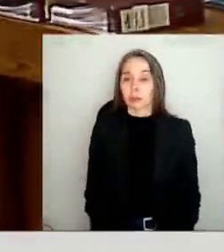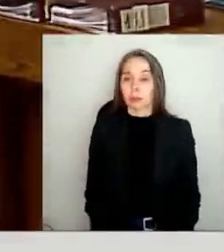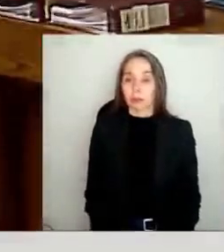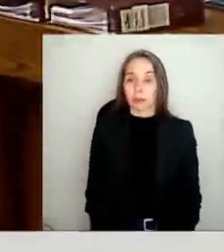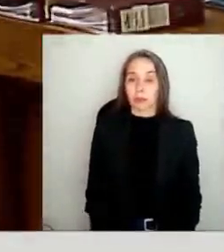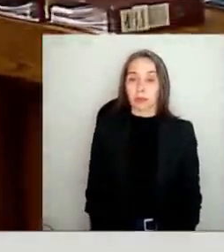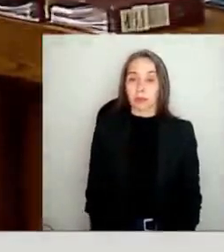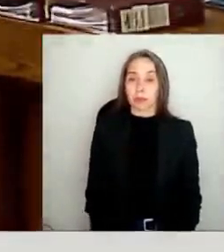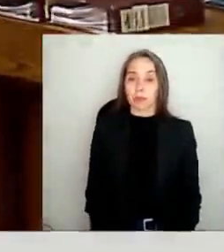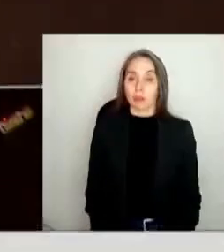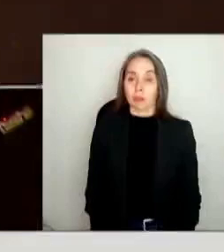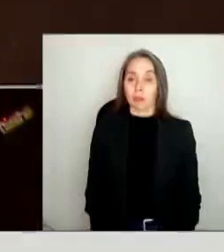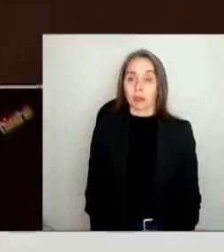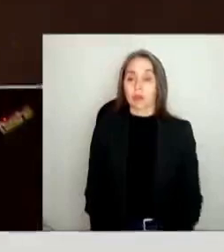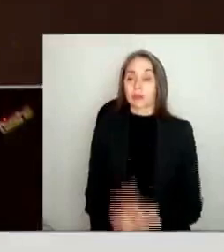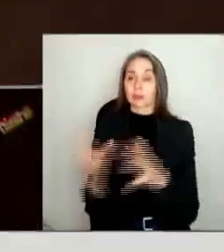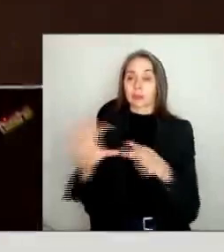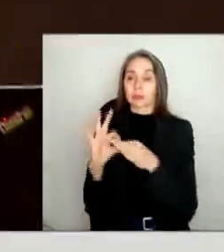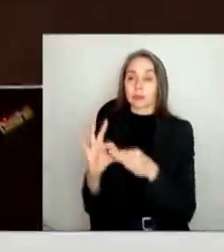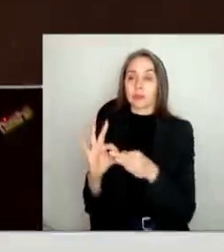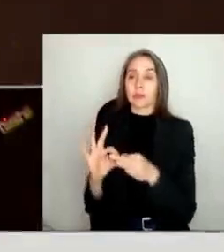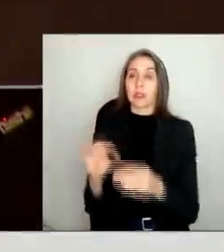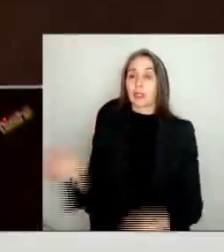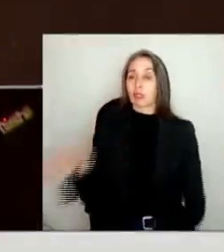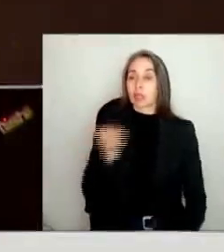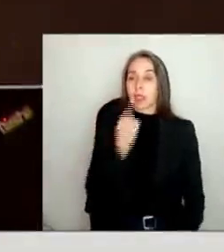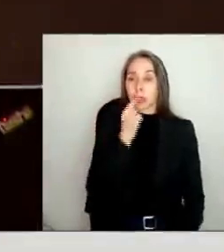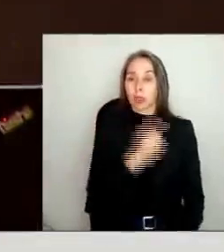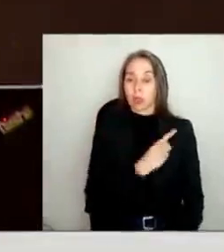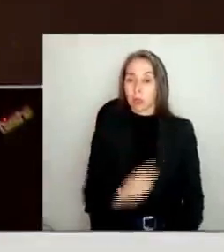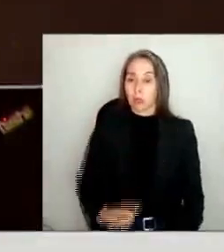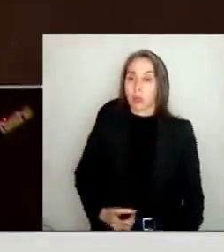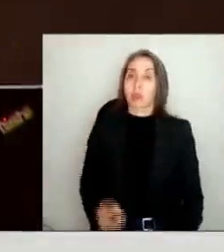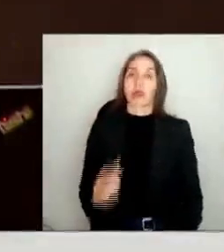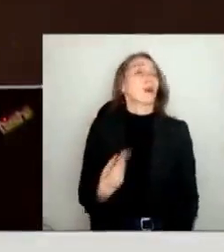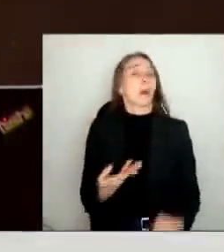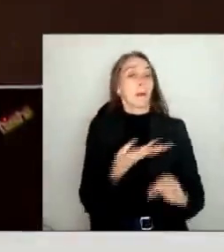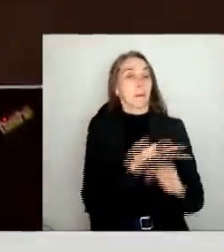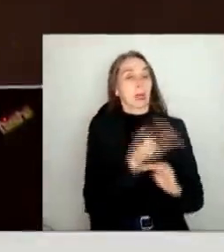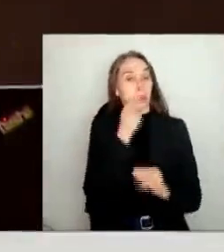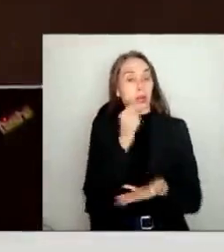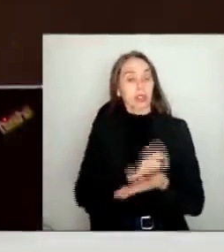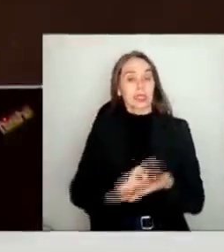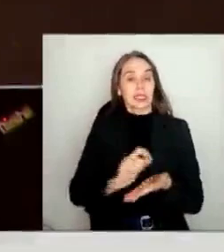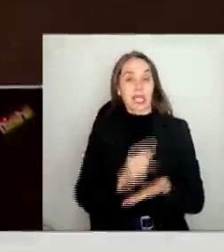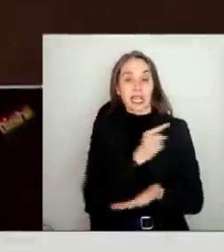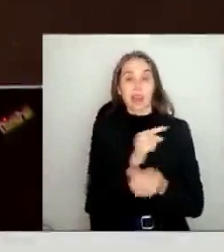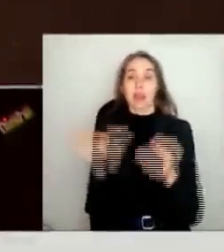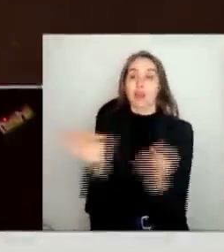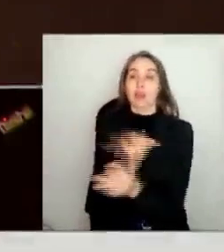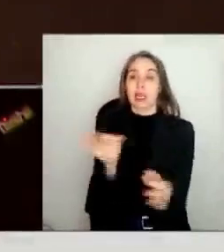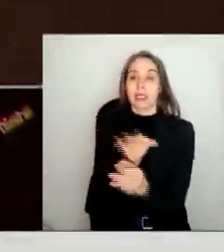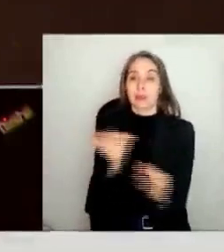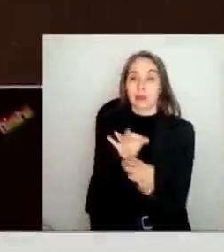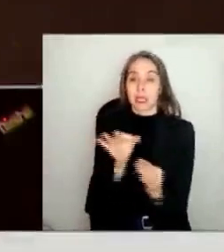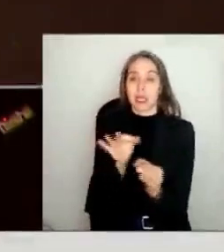inconstitucionales Muchas gracias por su palabra diputado eh yo le voy a pedir al secretario que pueda entregar algunos argumentos que son los que sustentan la